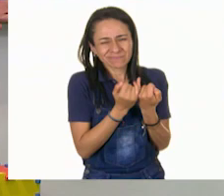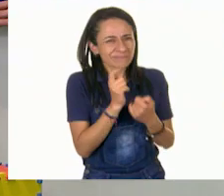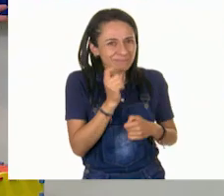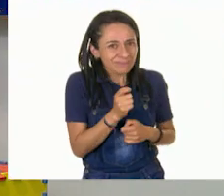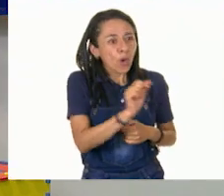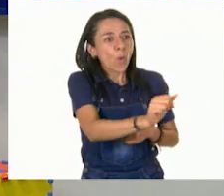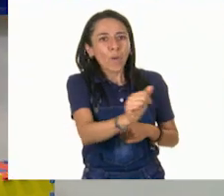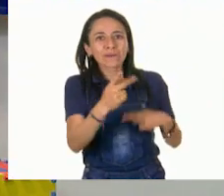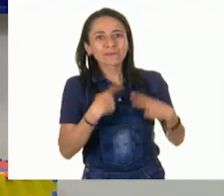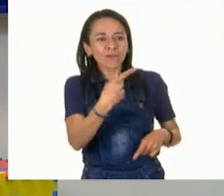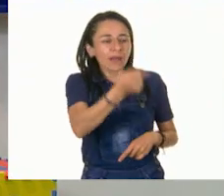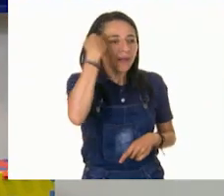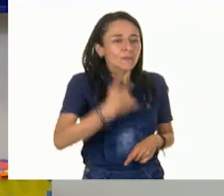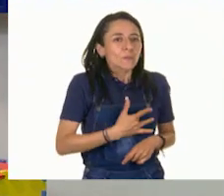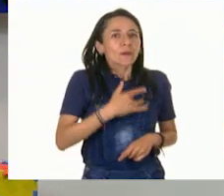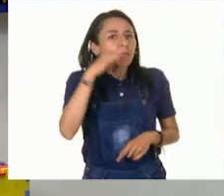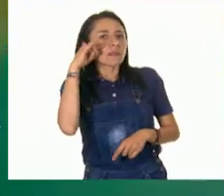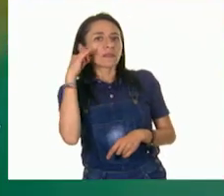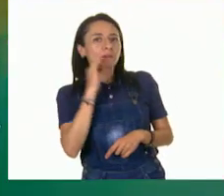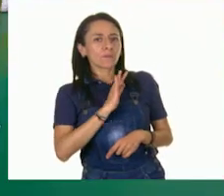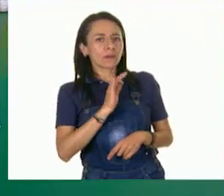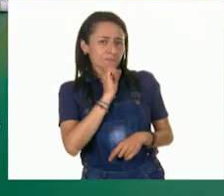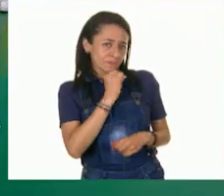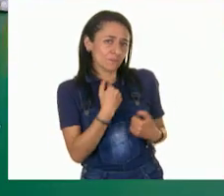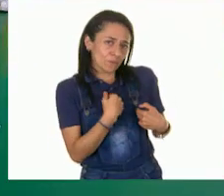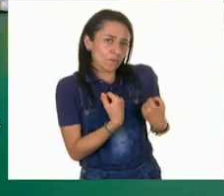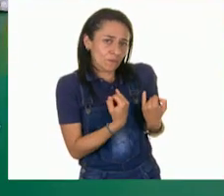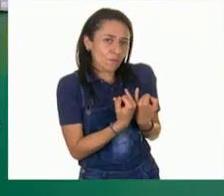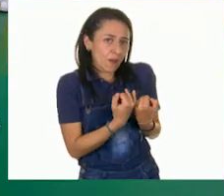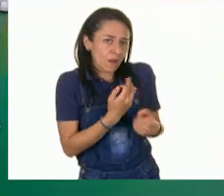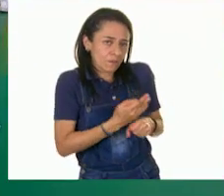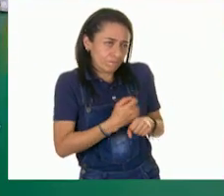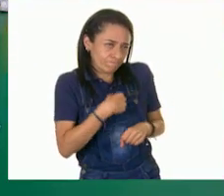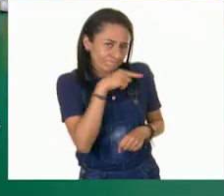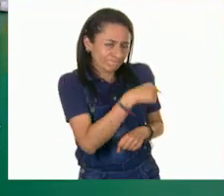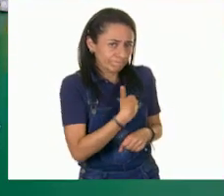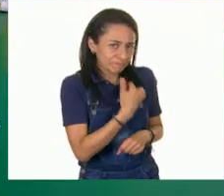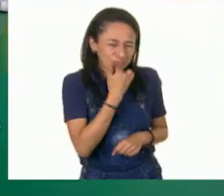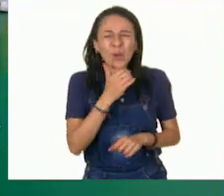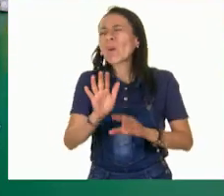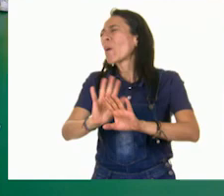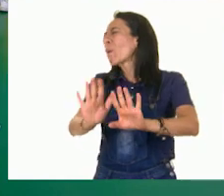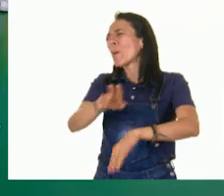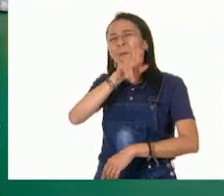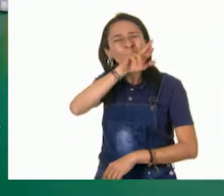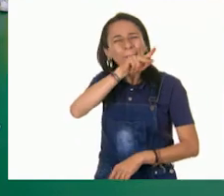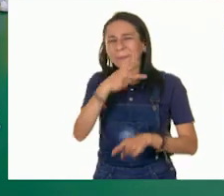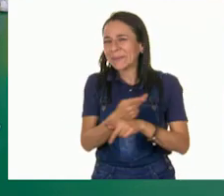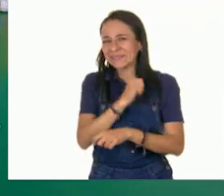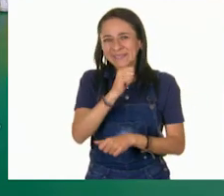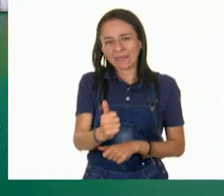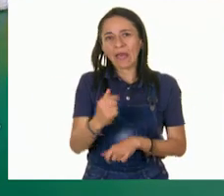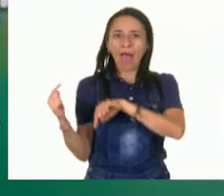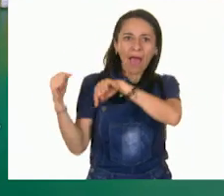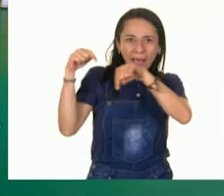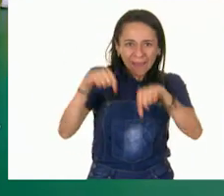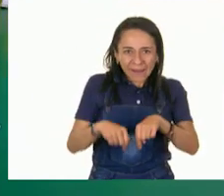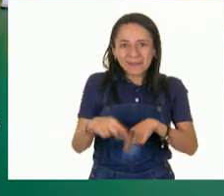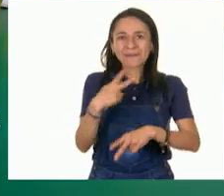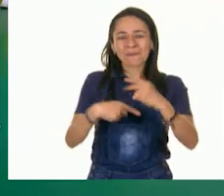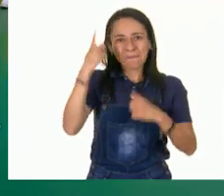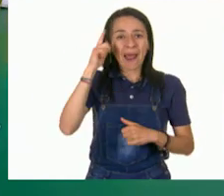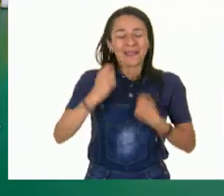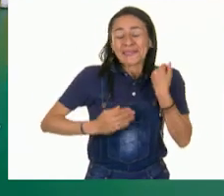como lo acabo de hacer contigo. Sí, pero no te preocupes. Venimos aquí a hablar de la alegría y tenemos que estar alegres. Y además tienes mucha